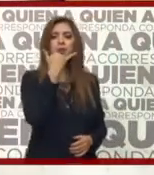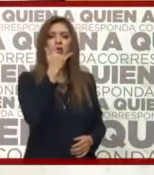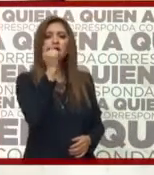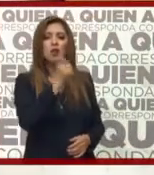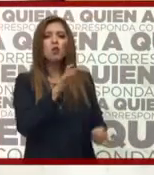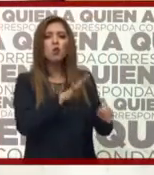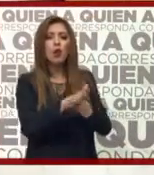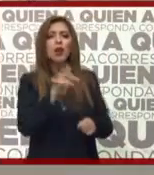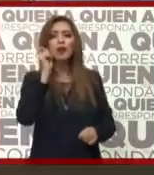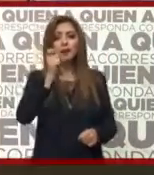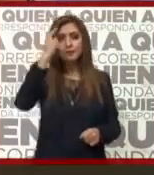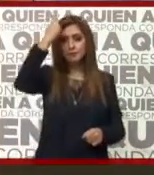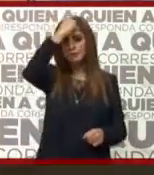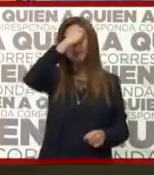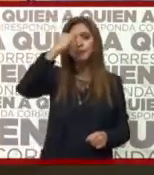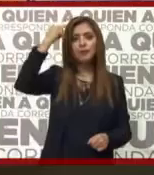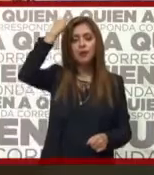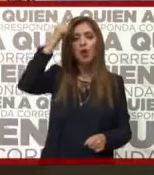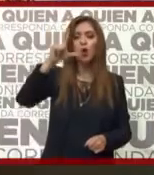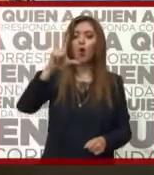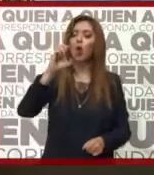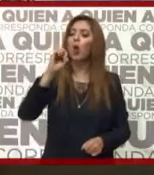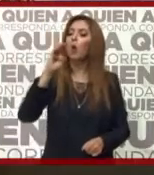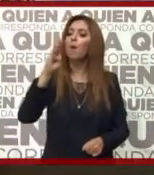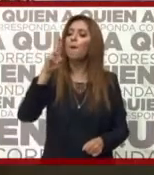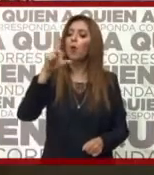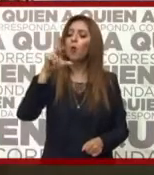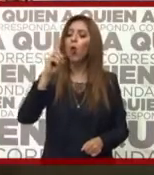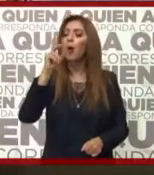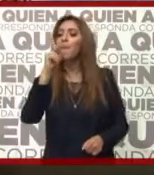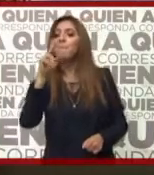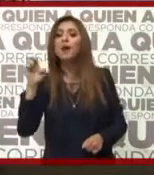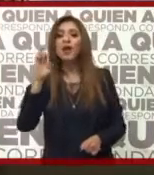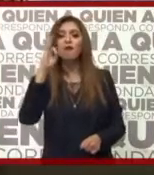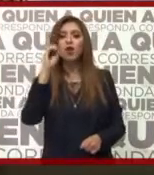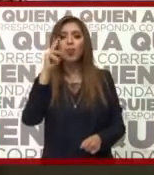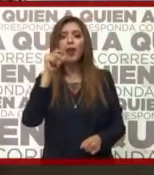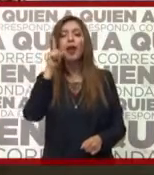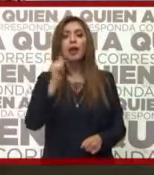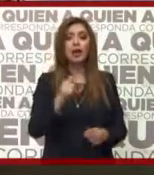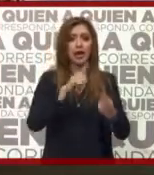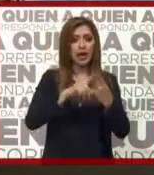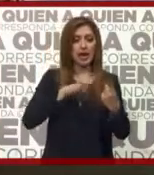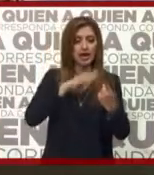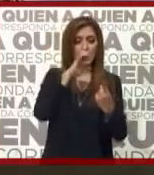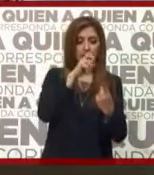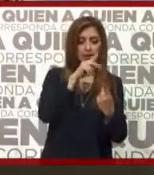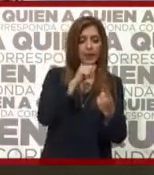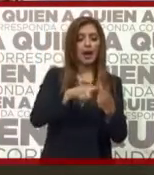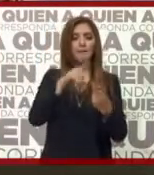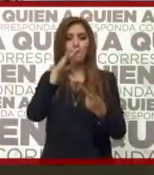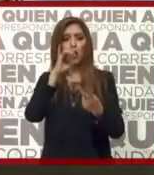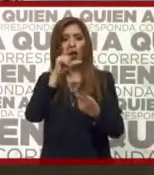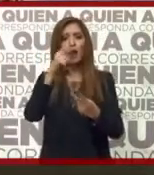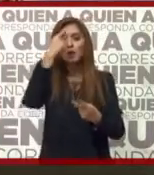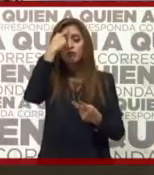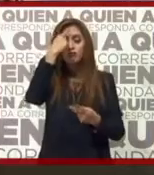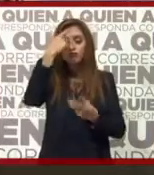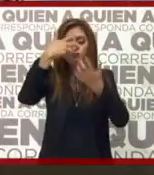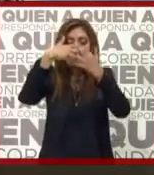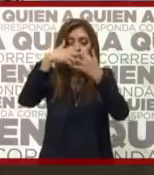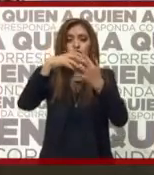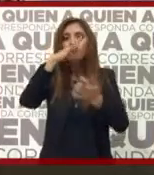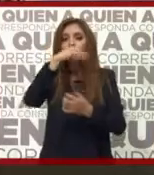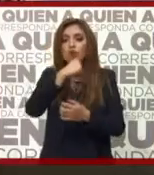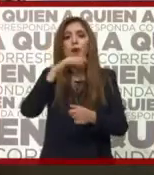en esta parte que es el lóbulo prefrontal en esta parte que es donde está la ética la moral todos estos valores que no se pueden desarrollar porque literalmente